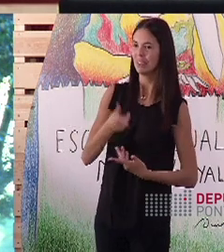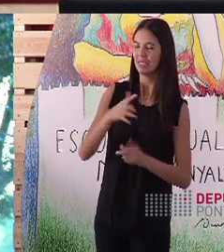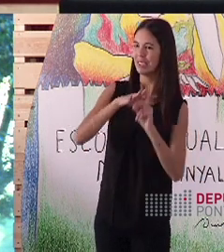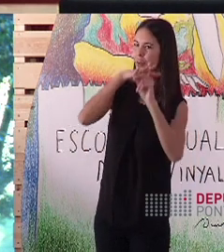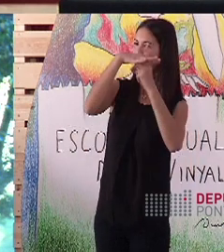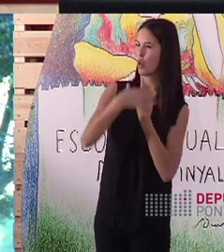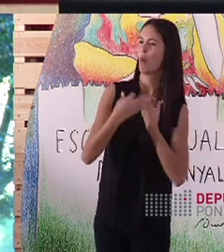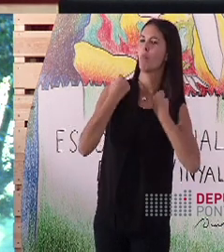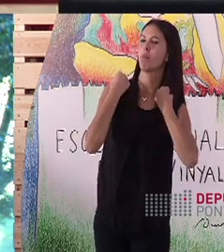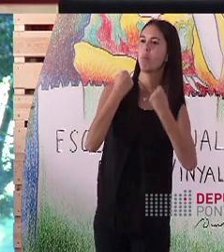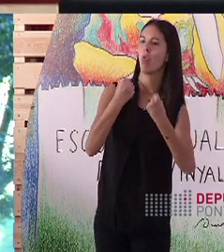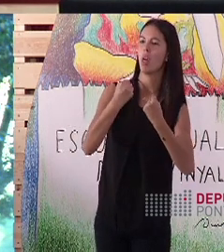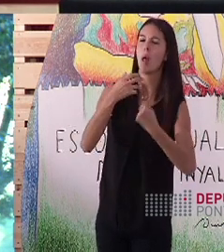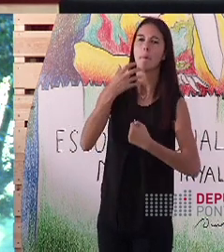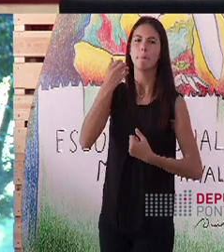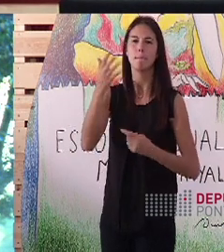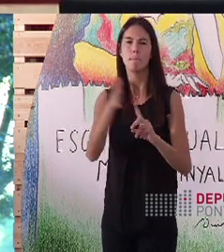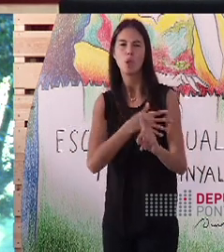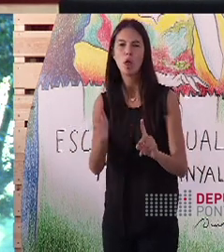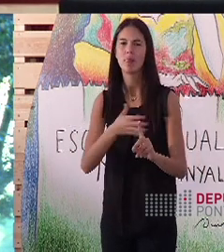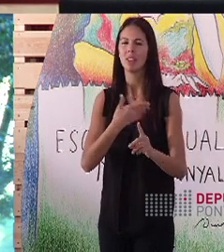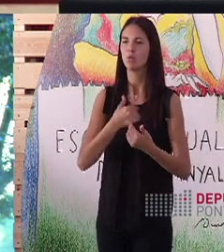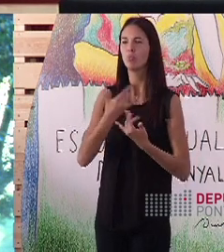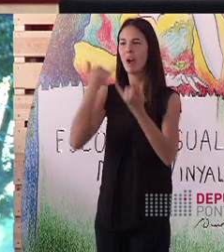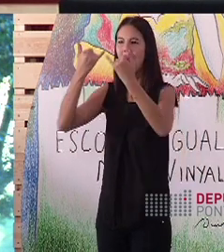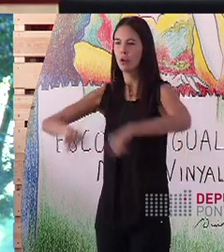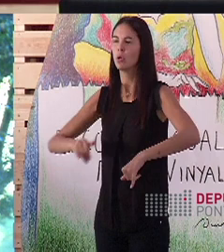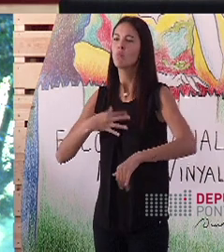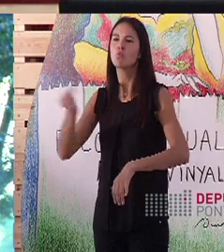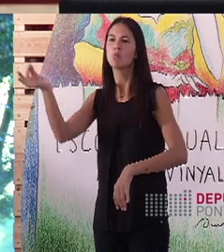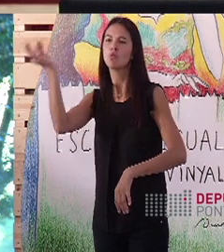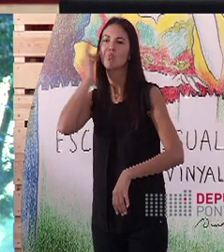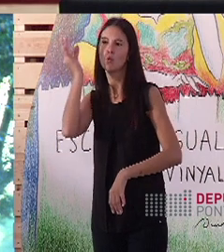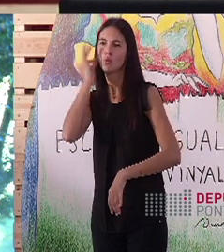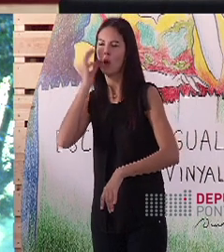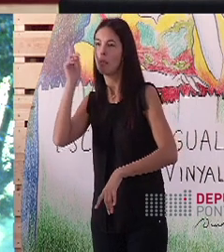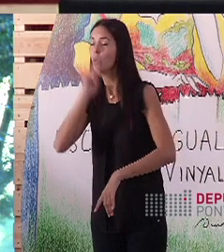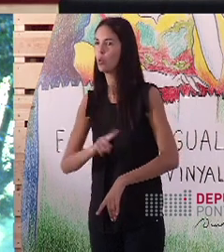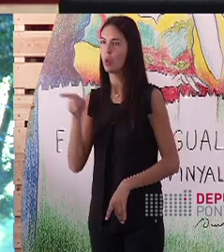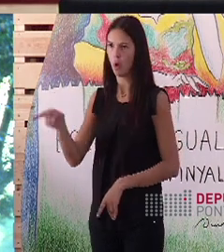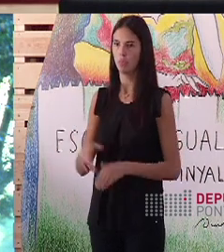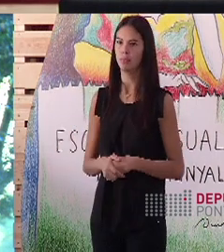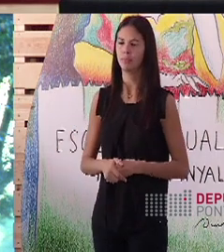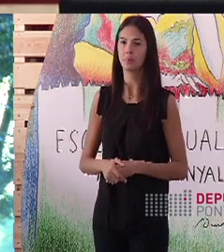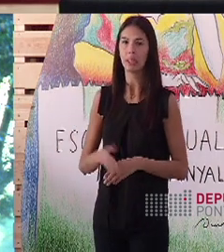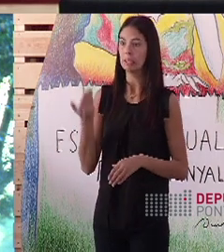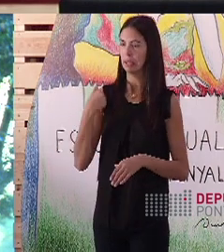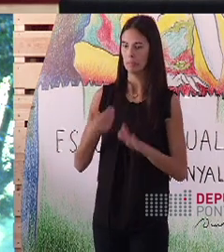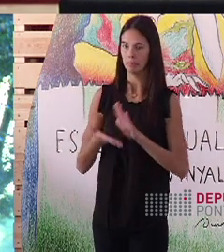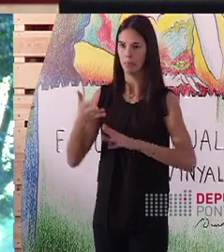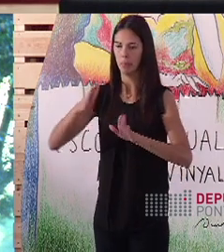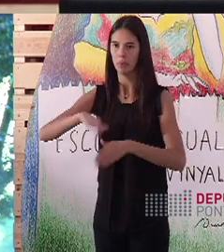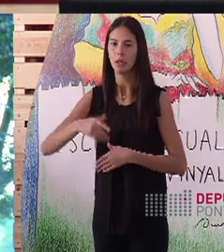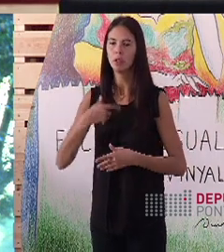y de violencia como un acto de complacencia de la mujer que está prostituida. Ya para terminar, cuando yo